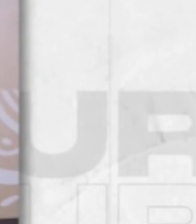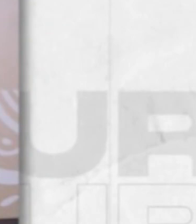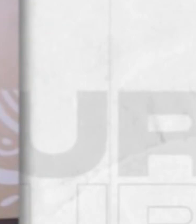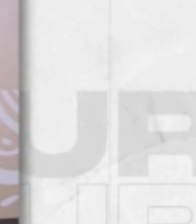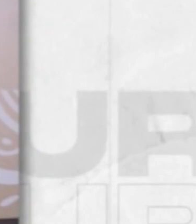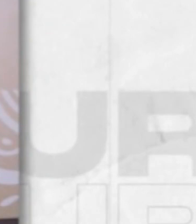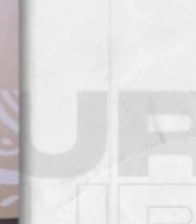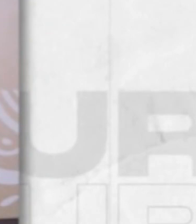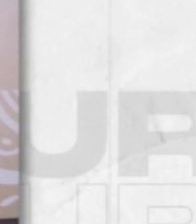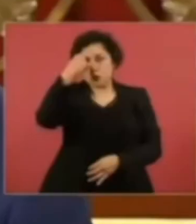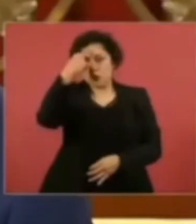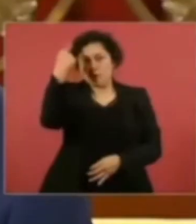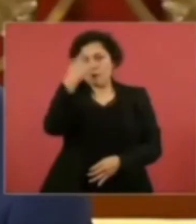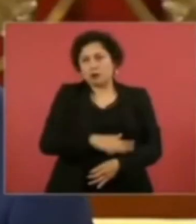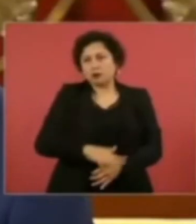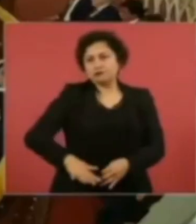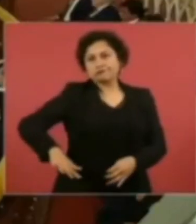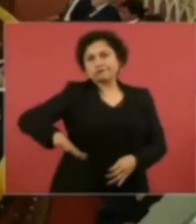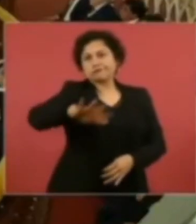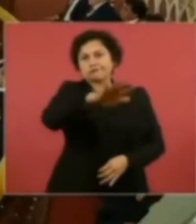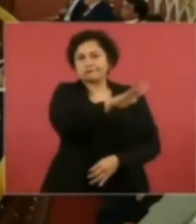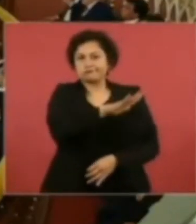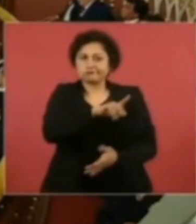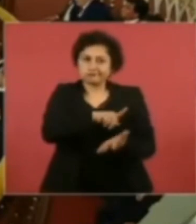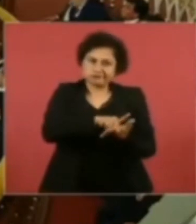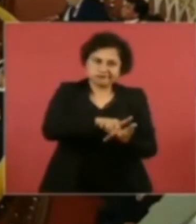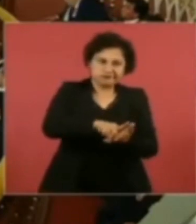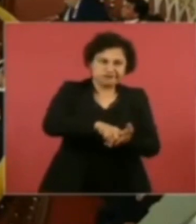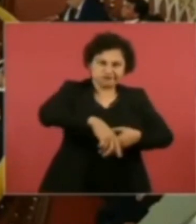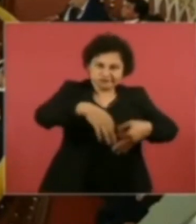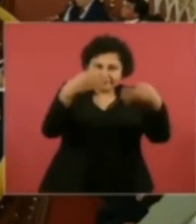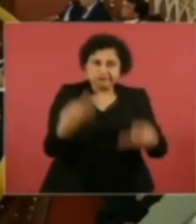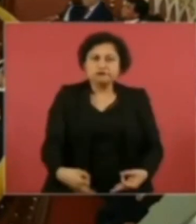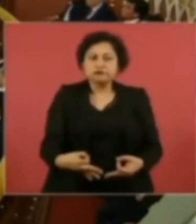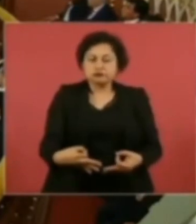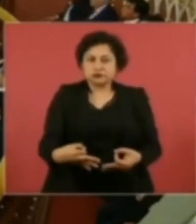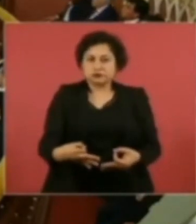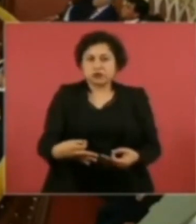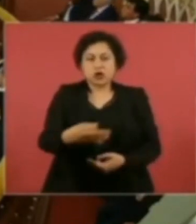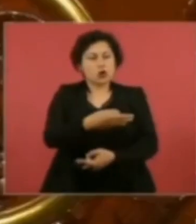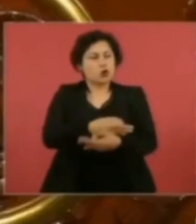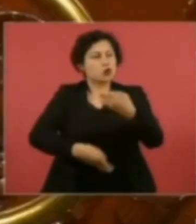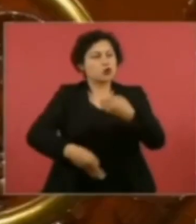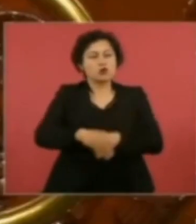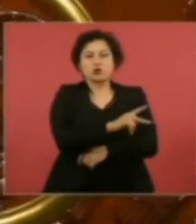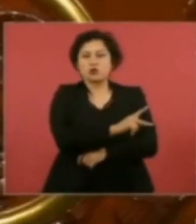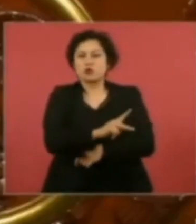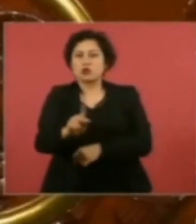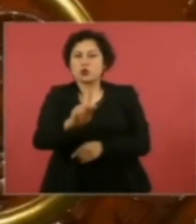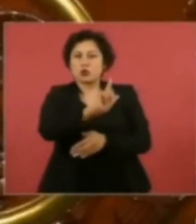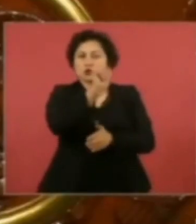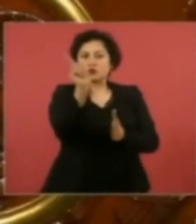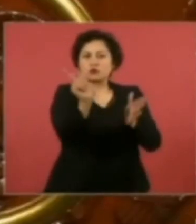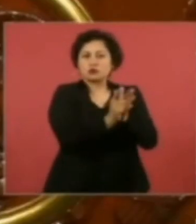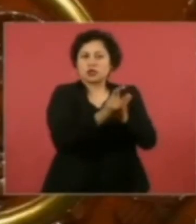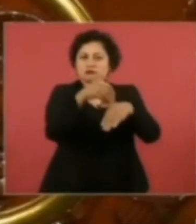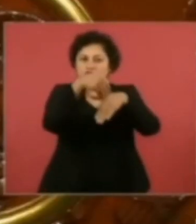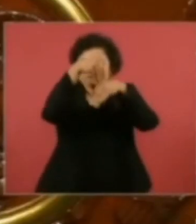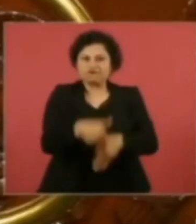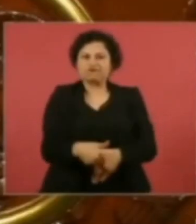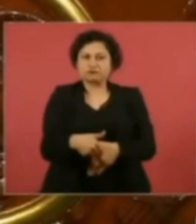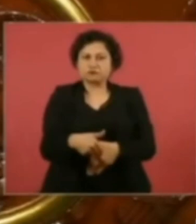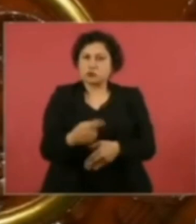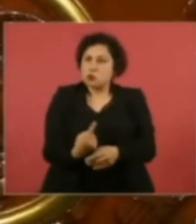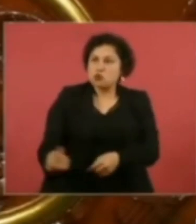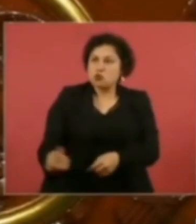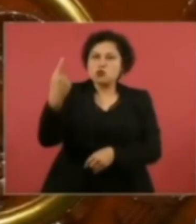20 propuestas, si las van a usar como para advertir los peligros